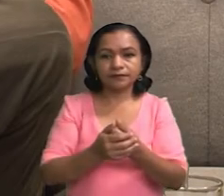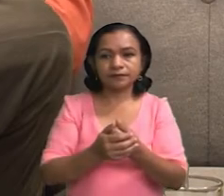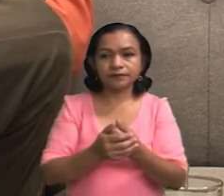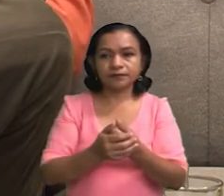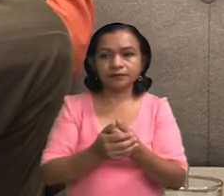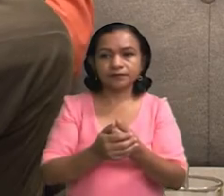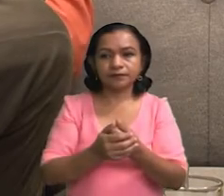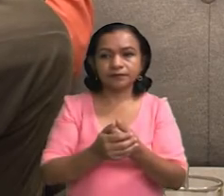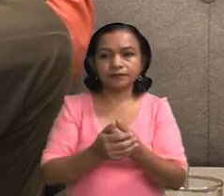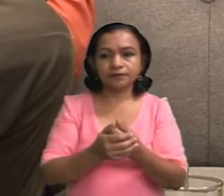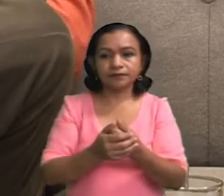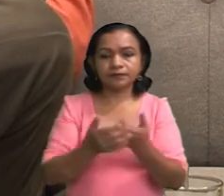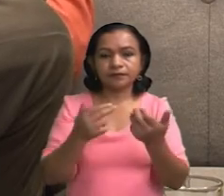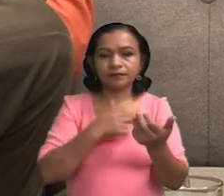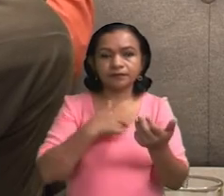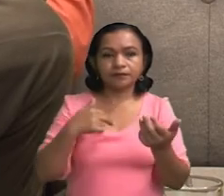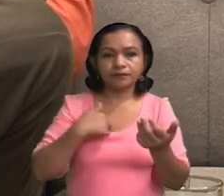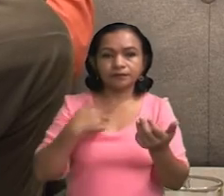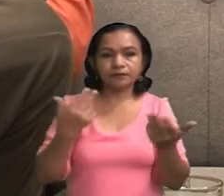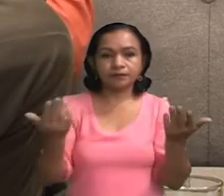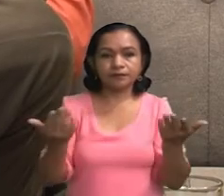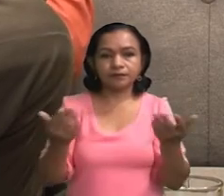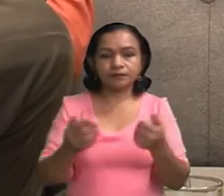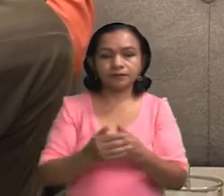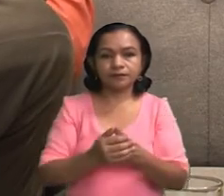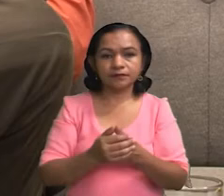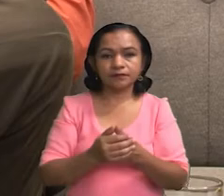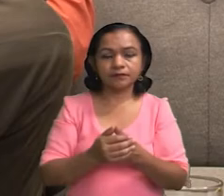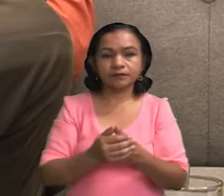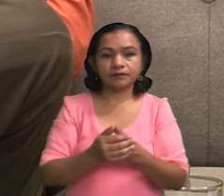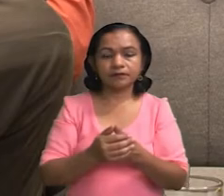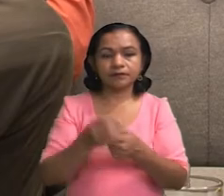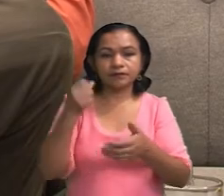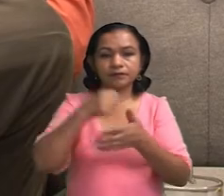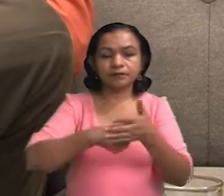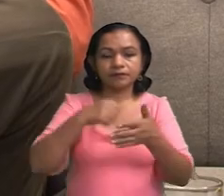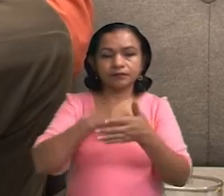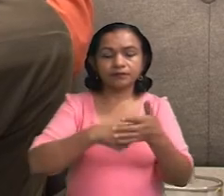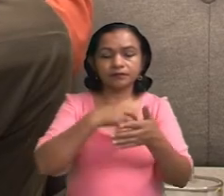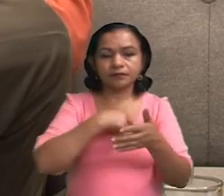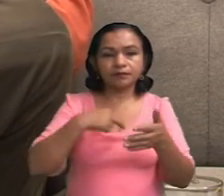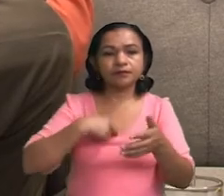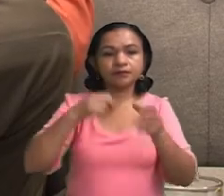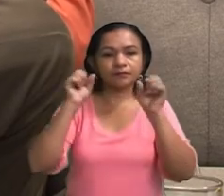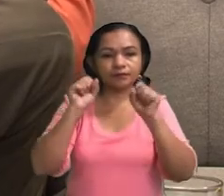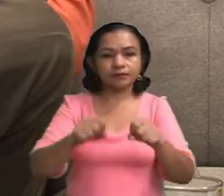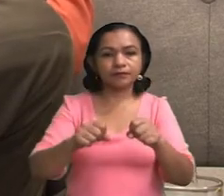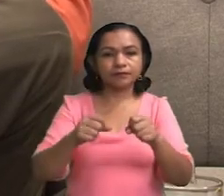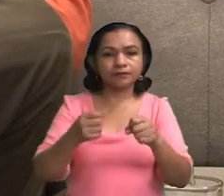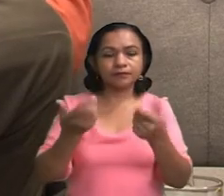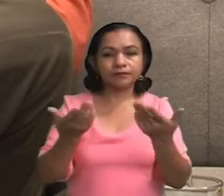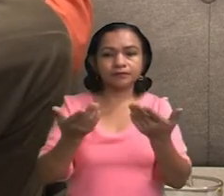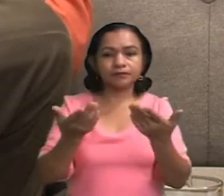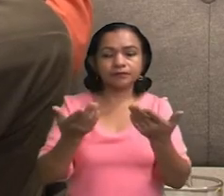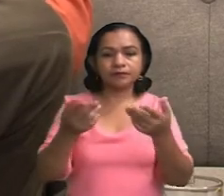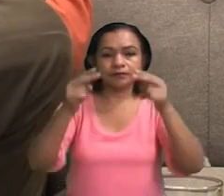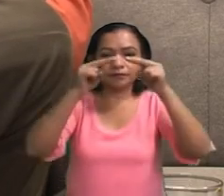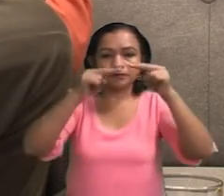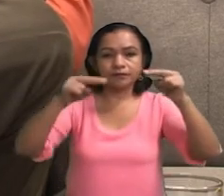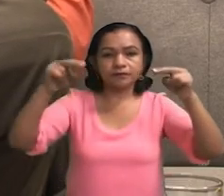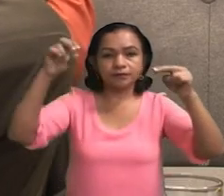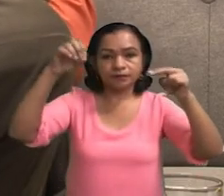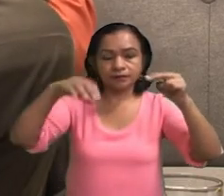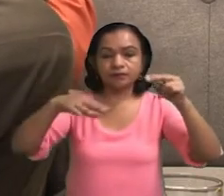la reconstrucción, ¿verdad? O el reforzamiento de la capacidad de las subestaciones de energía